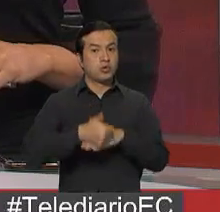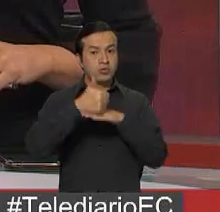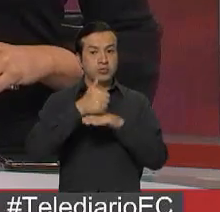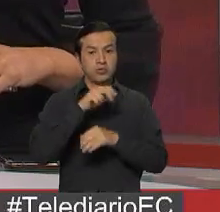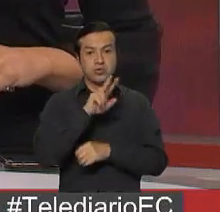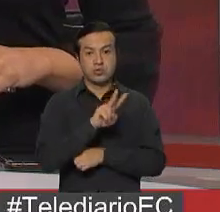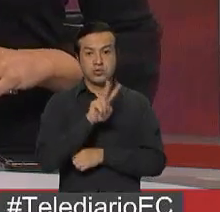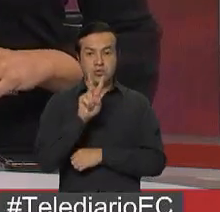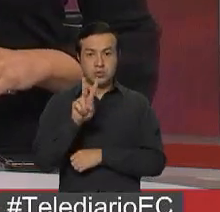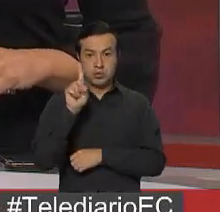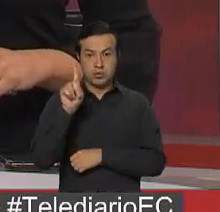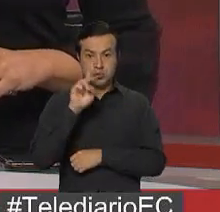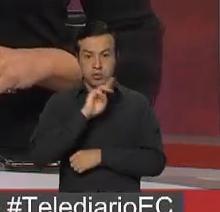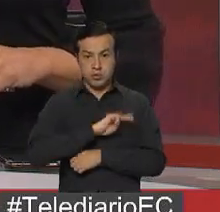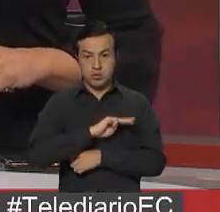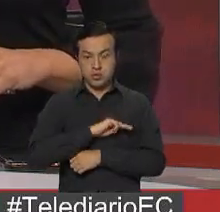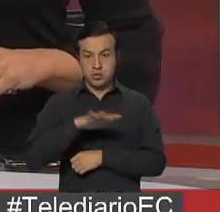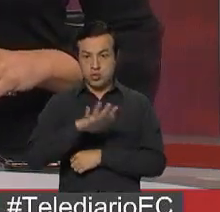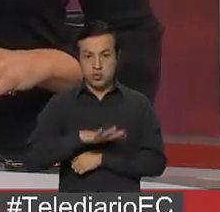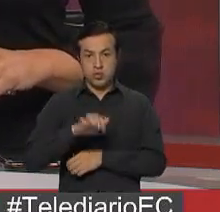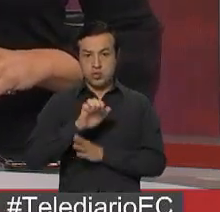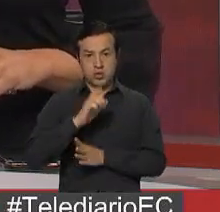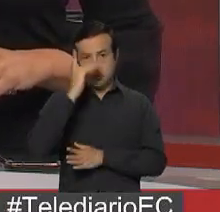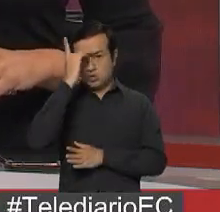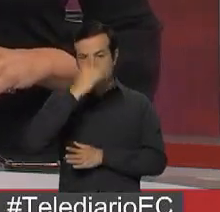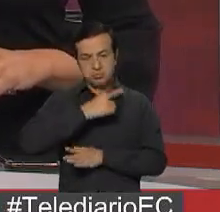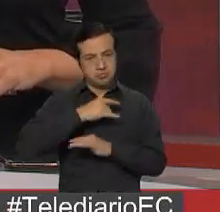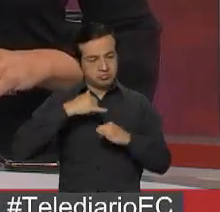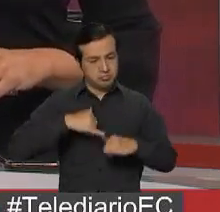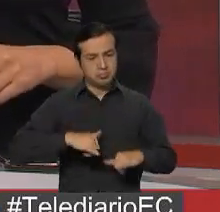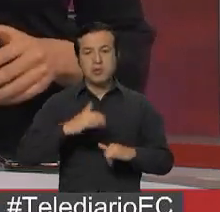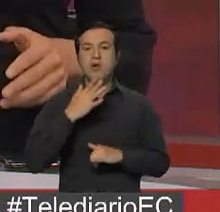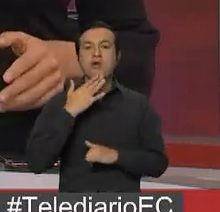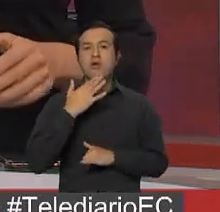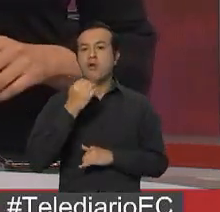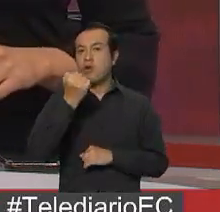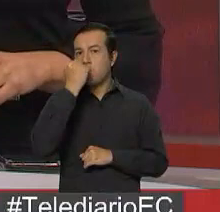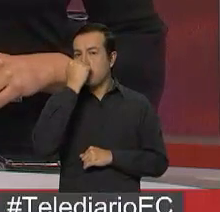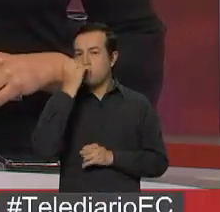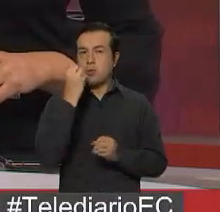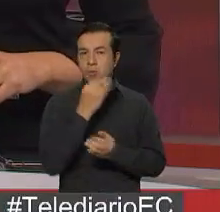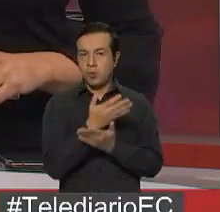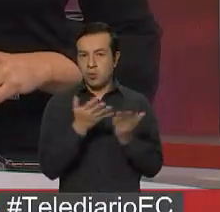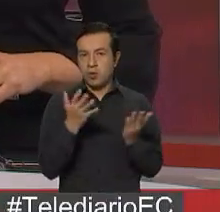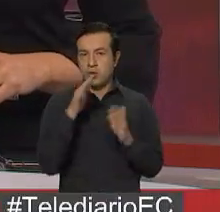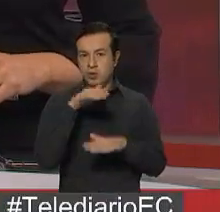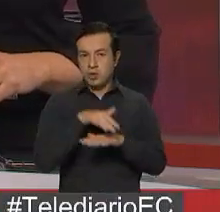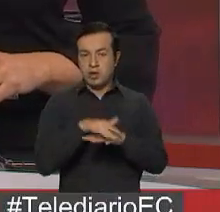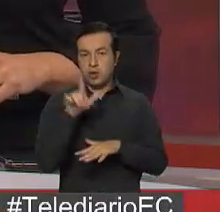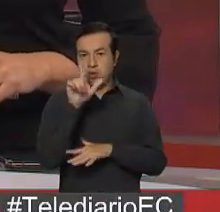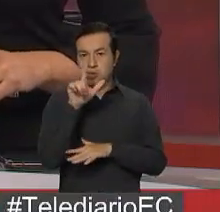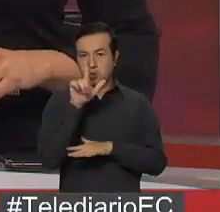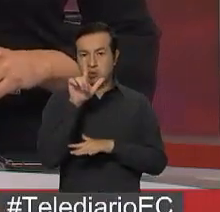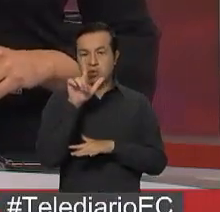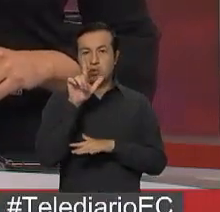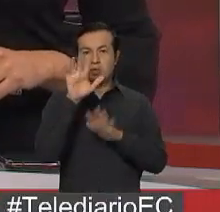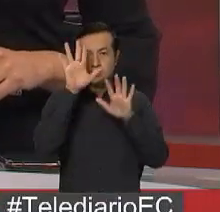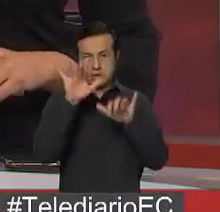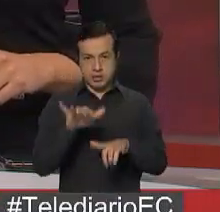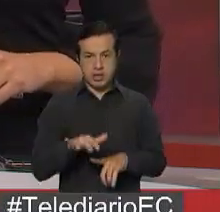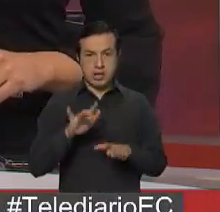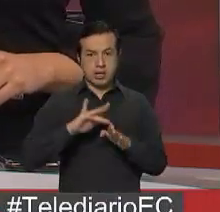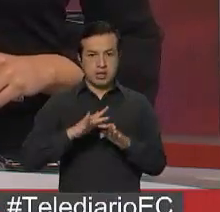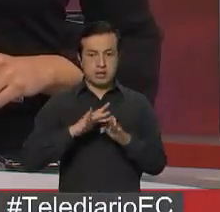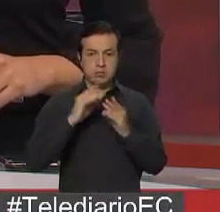221 cantones del país decidieron continuar en color rojo según informó la tarde de este lunes el servicio nacional de gestión de